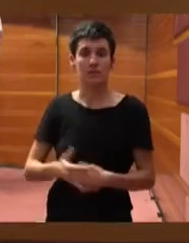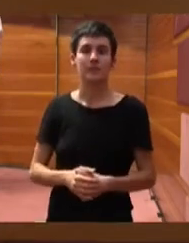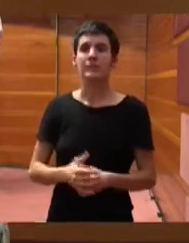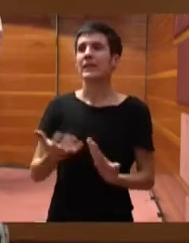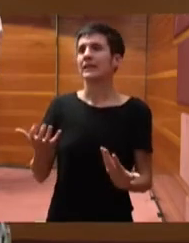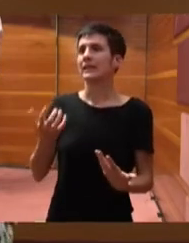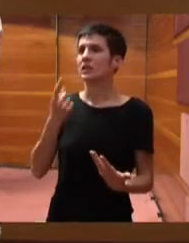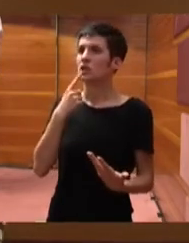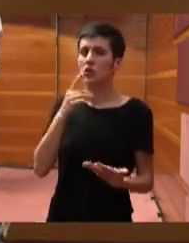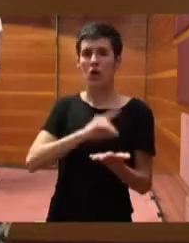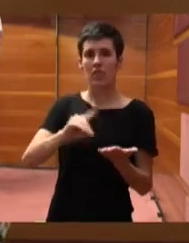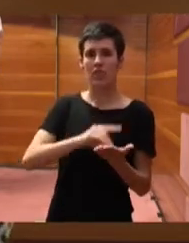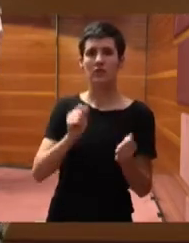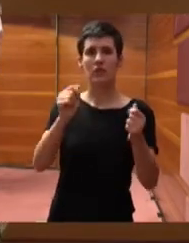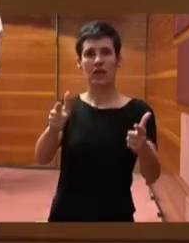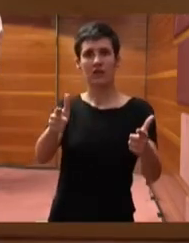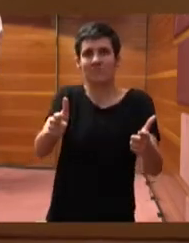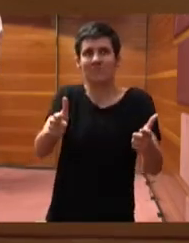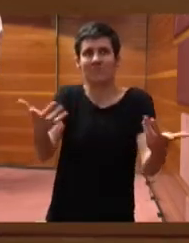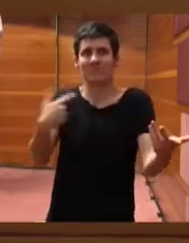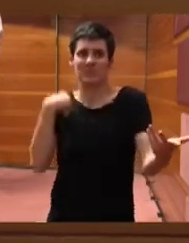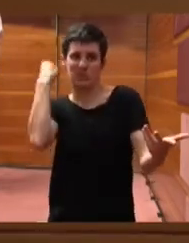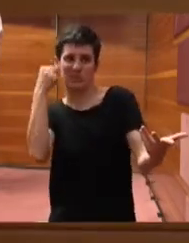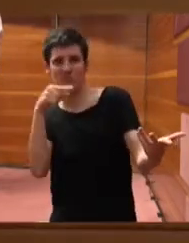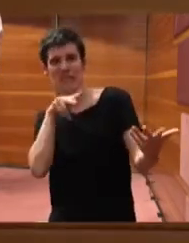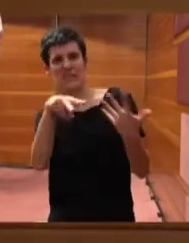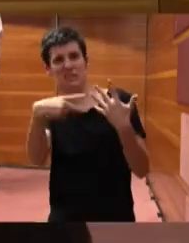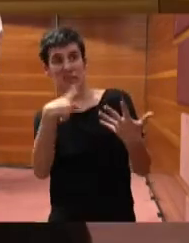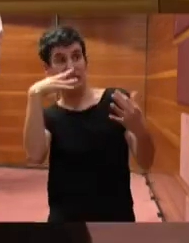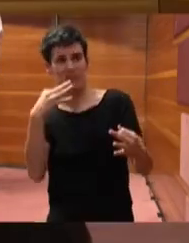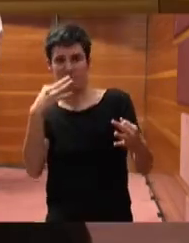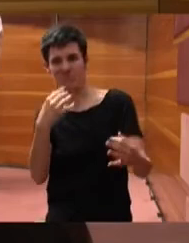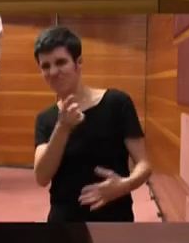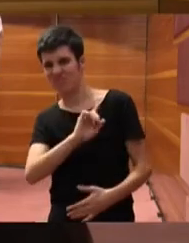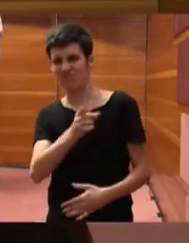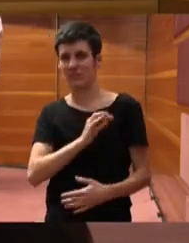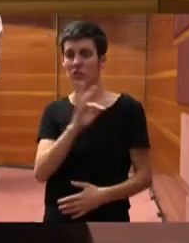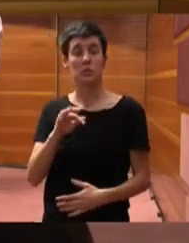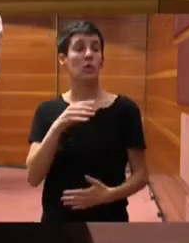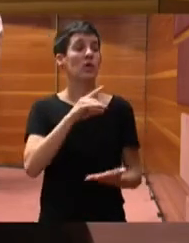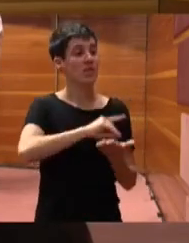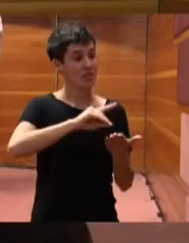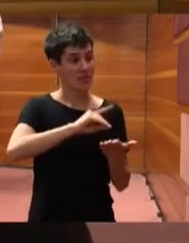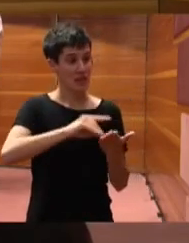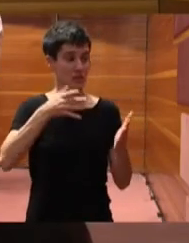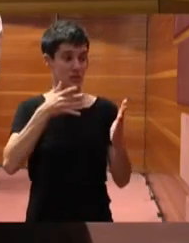que da solamente los datos, para mí no es que sea transparente. Uh-huh. Datos con argumentos.